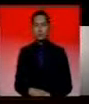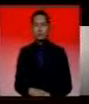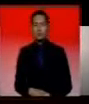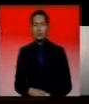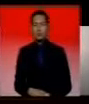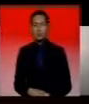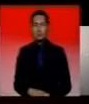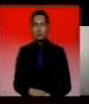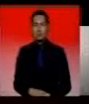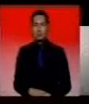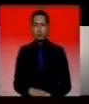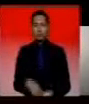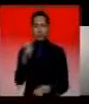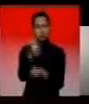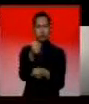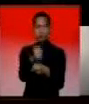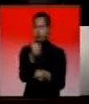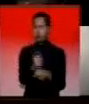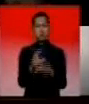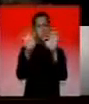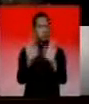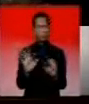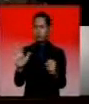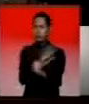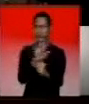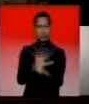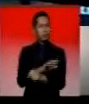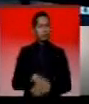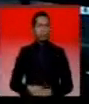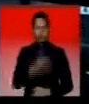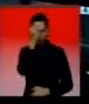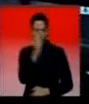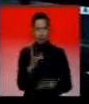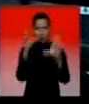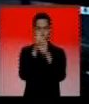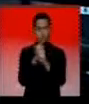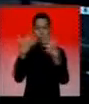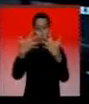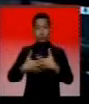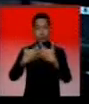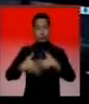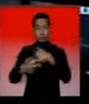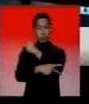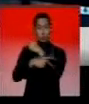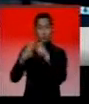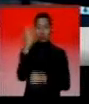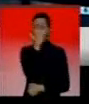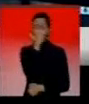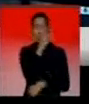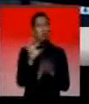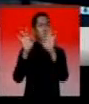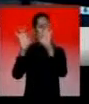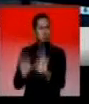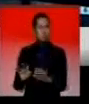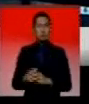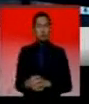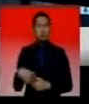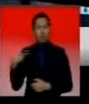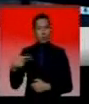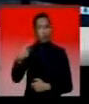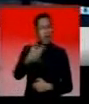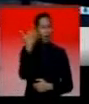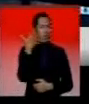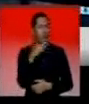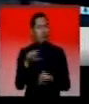operativa al ciento por ciento que tal buenas noches así se encuentra en la refinería de esmeraldas lo de que han pasado varios días del terremoto